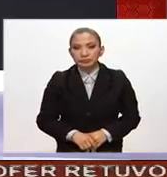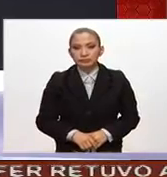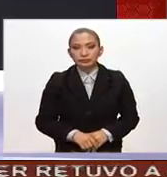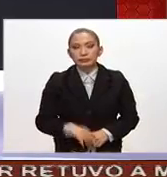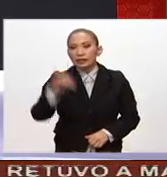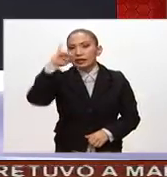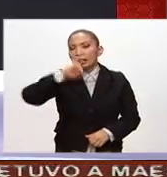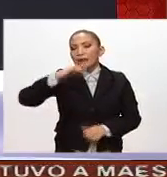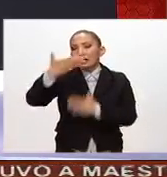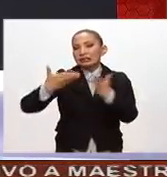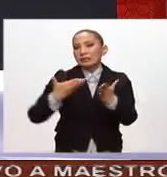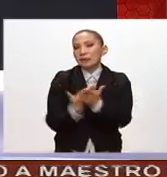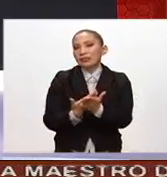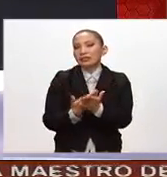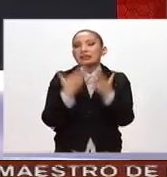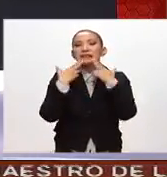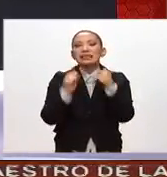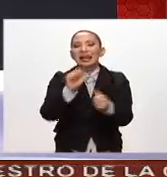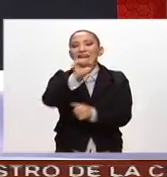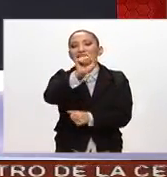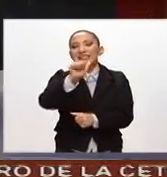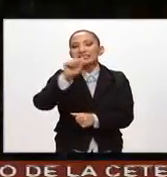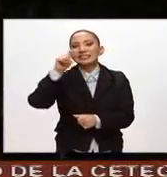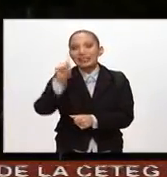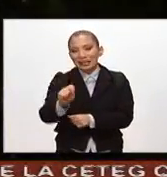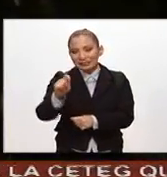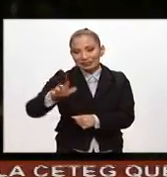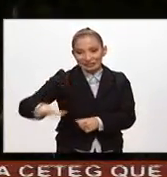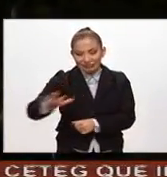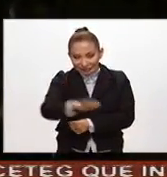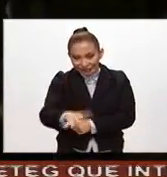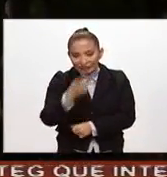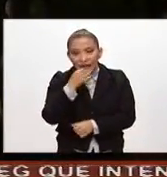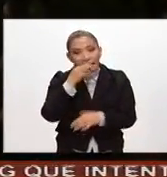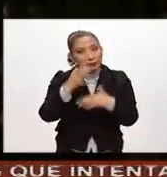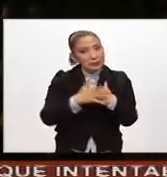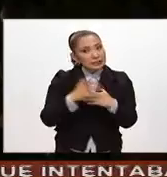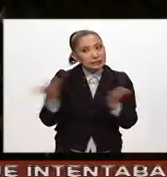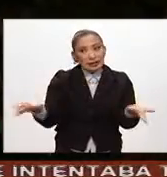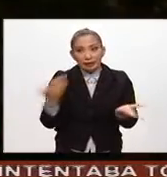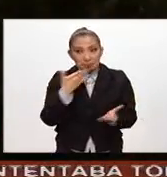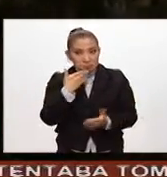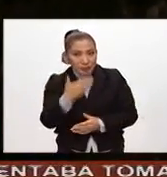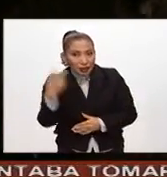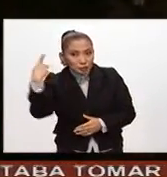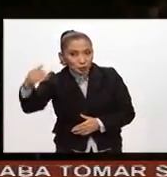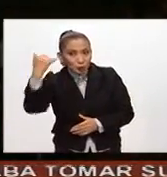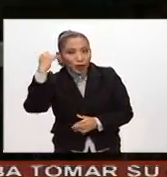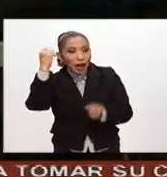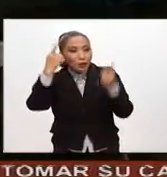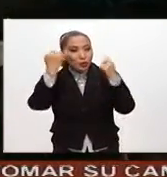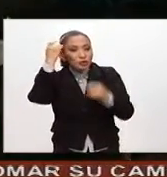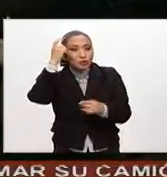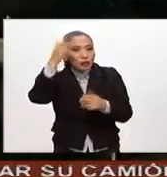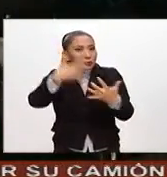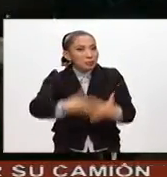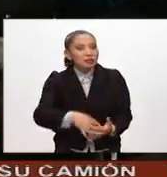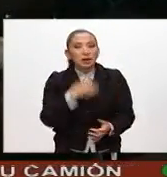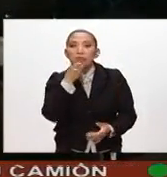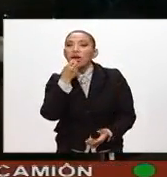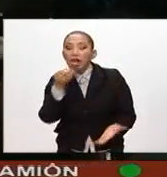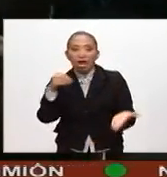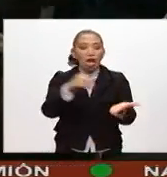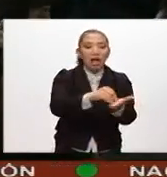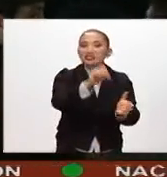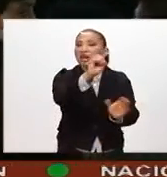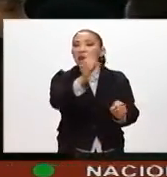El jefe del Servicio de Administración Tributaria, Aristóteles Núñez, advirtió que no es viable la intención de algunos empresarios de declararse en